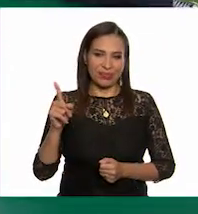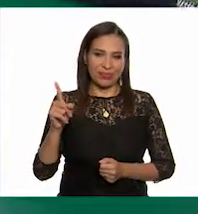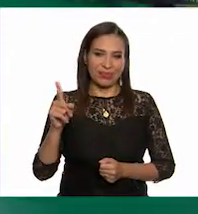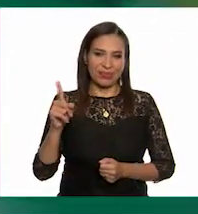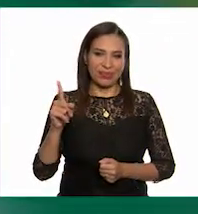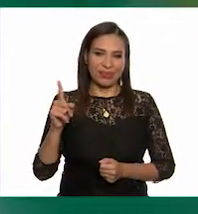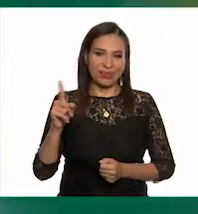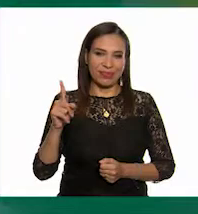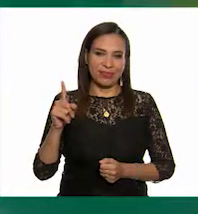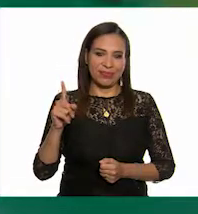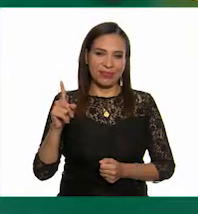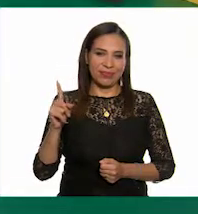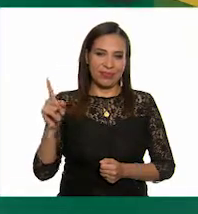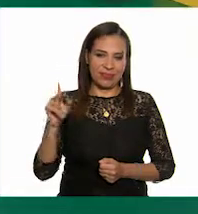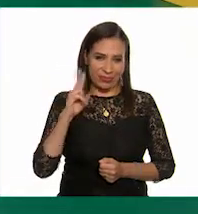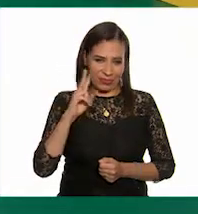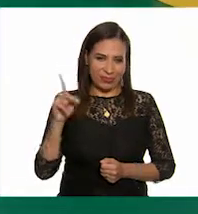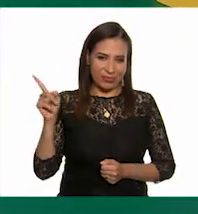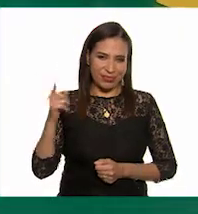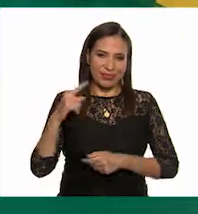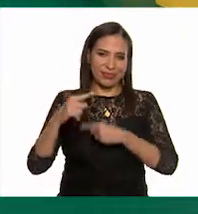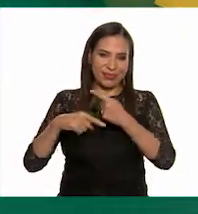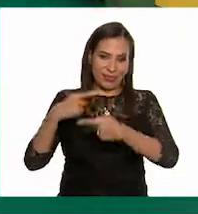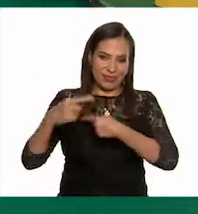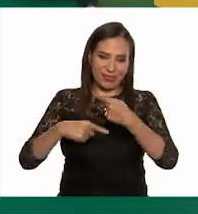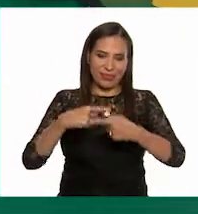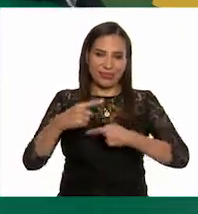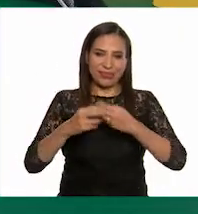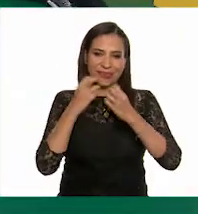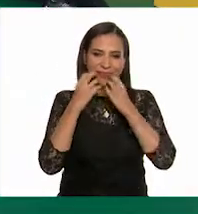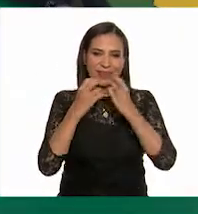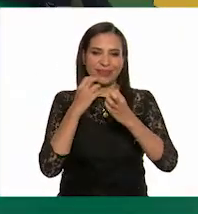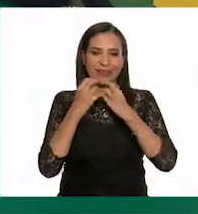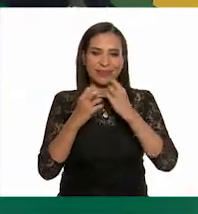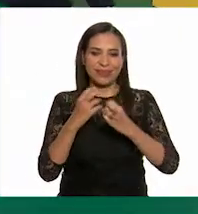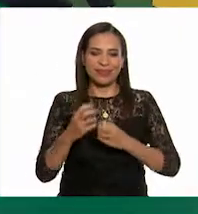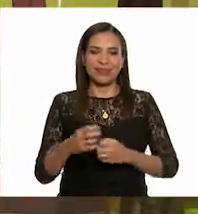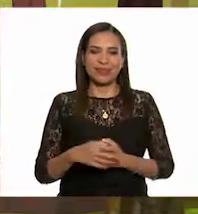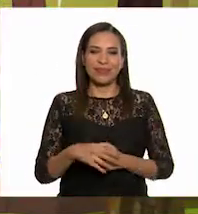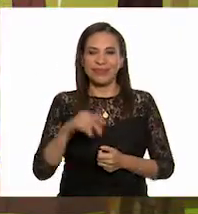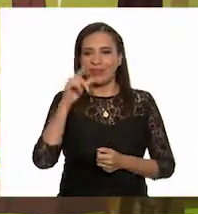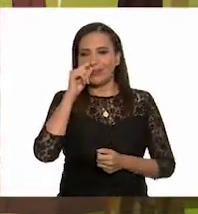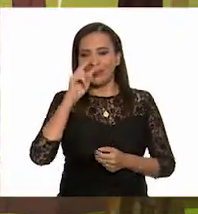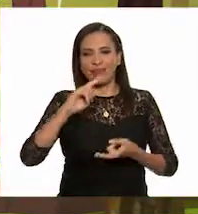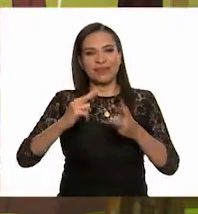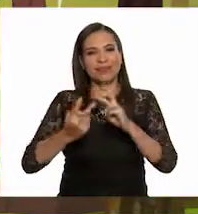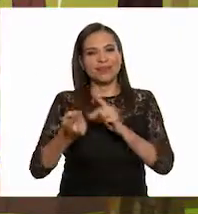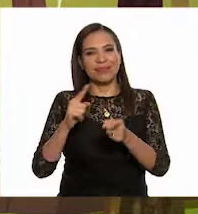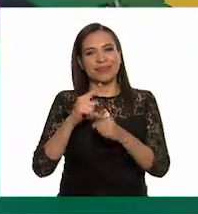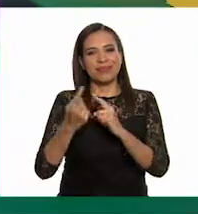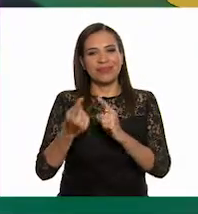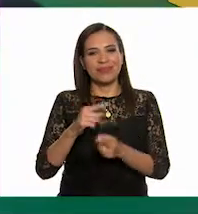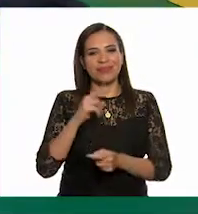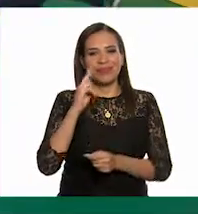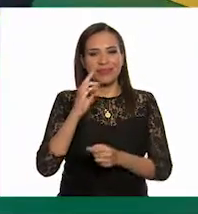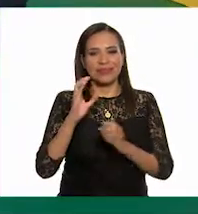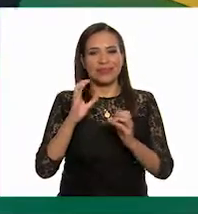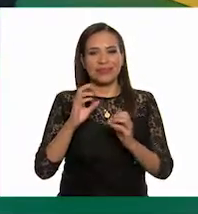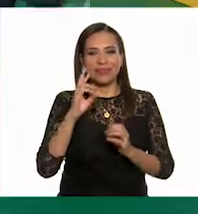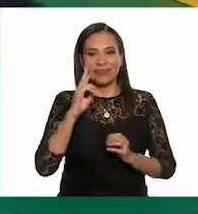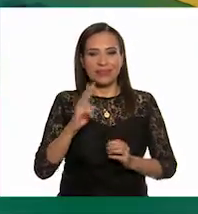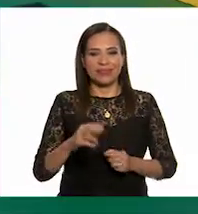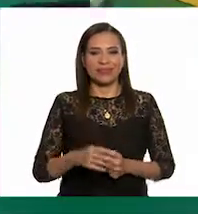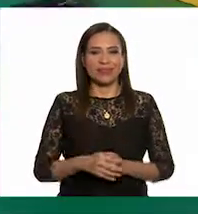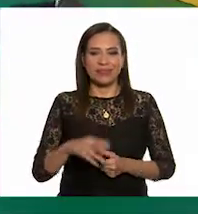eso. Rueden para allá y para acá. ¡Ay, creo que voy en sentido contrario! ¡Cuidado, no se me